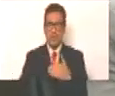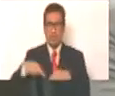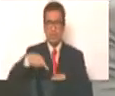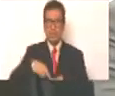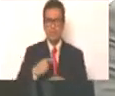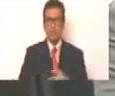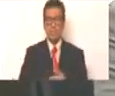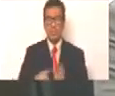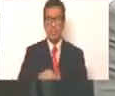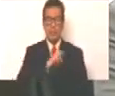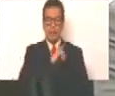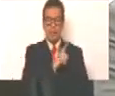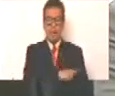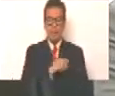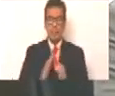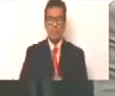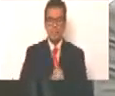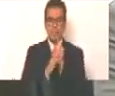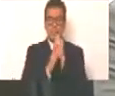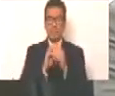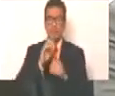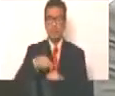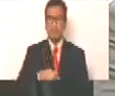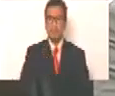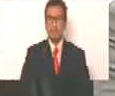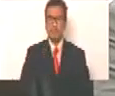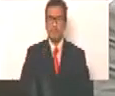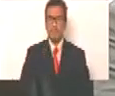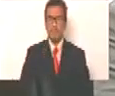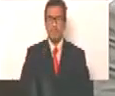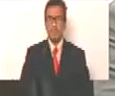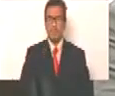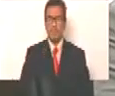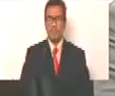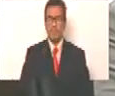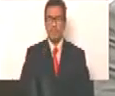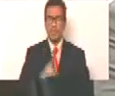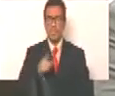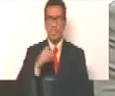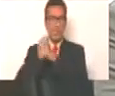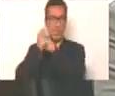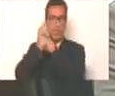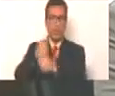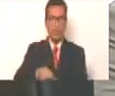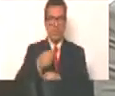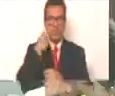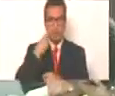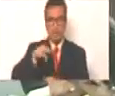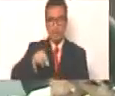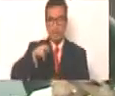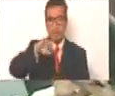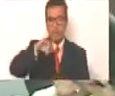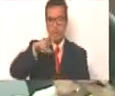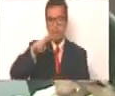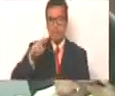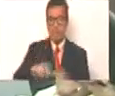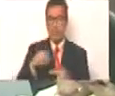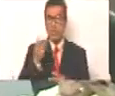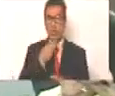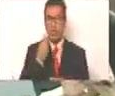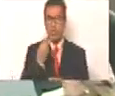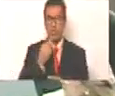de liderazgo. Pero además aquí no solo eso, aquí hay una pescadora, por ahí ve a Mayré, aquí hay jóvenes comuneras